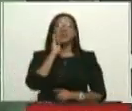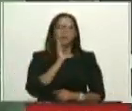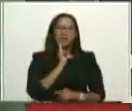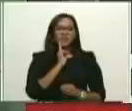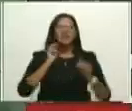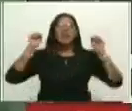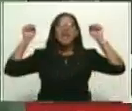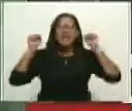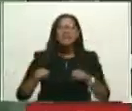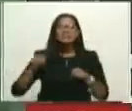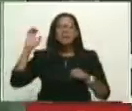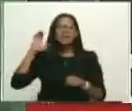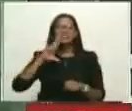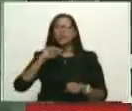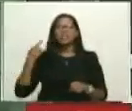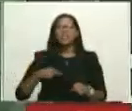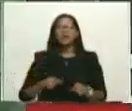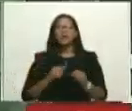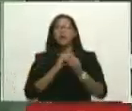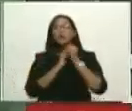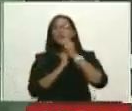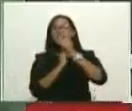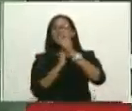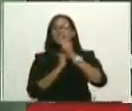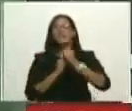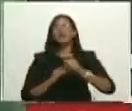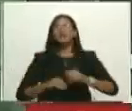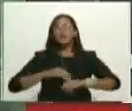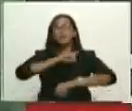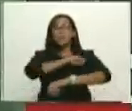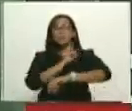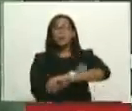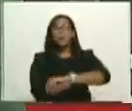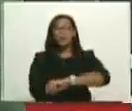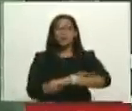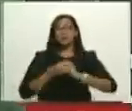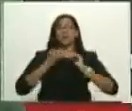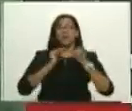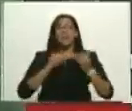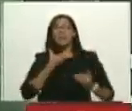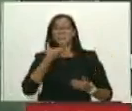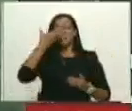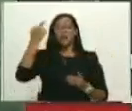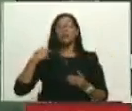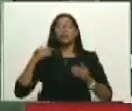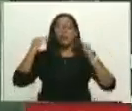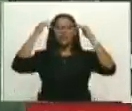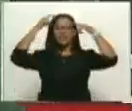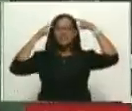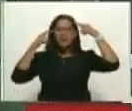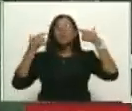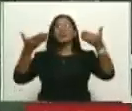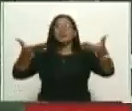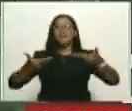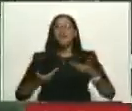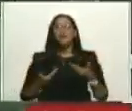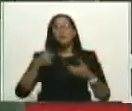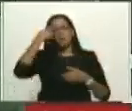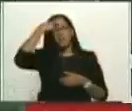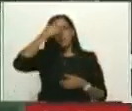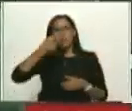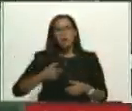país no tenía un líder con el poder moral, espiritual, que tuvo el comandante Hugo Chávez, dado por el pueblo.